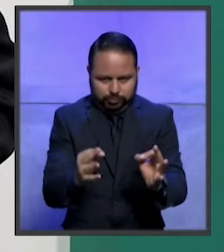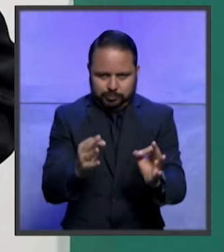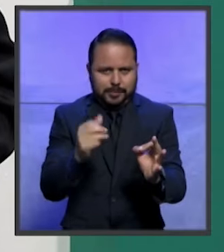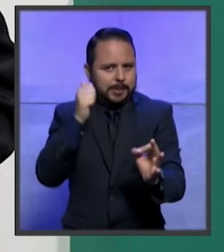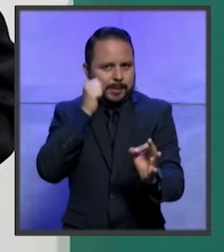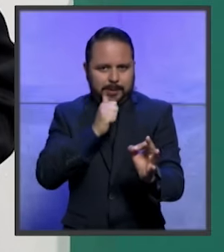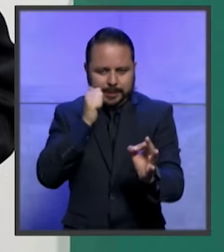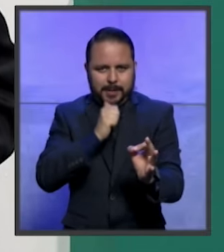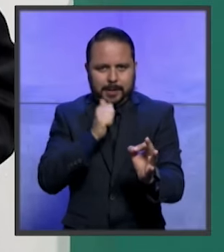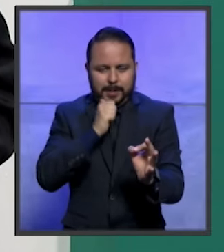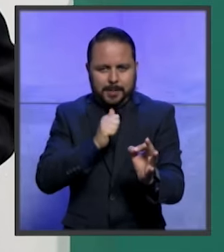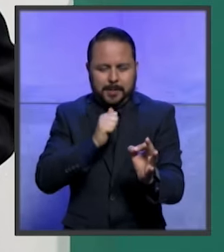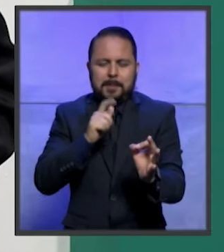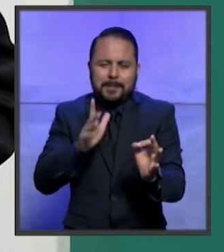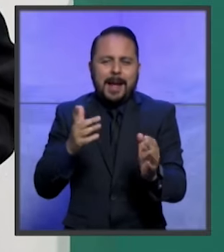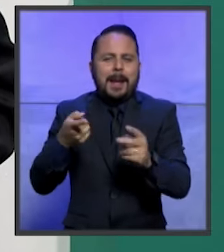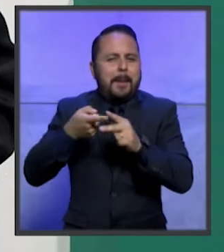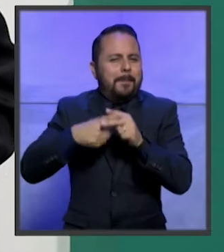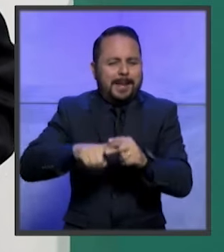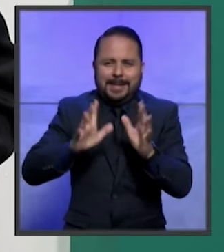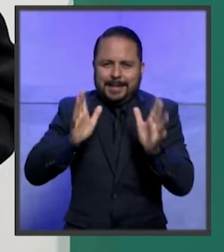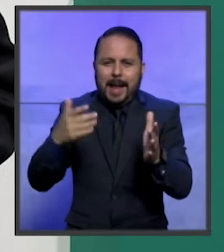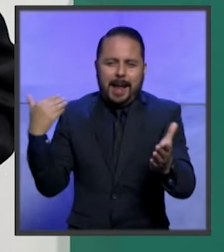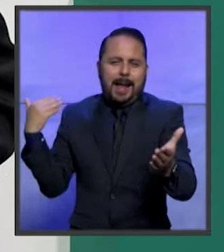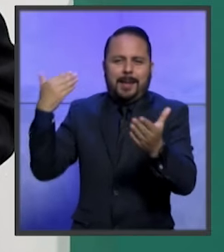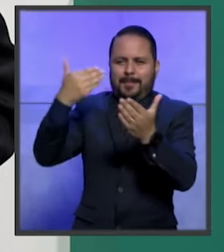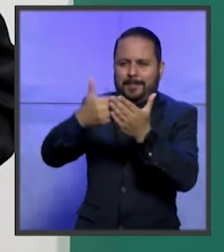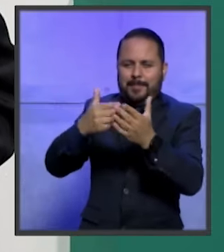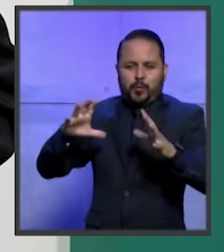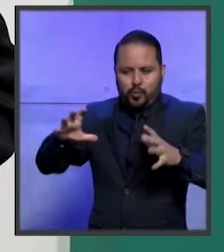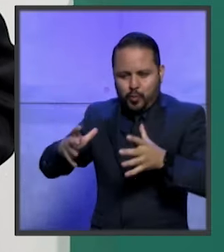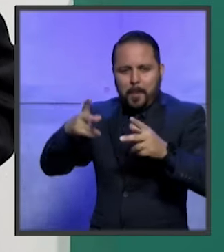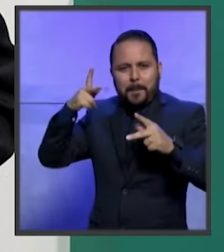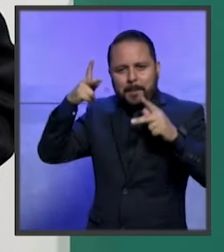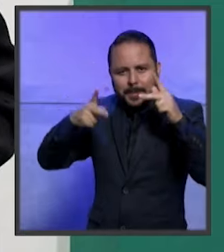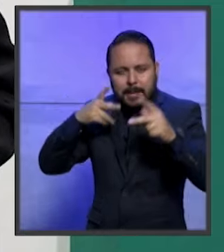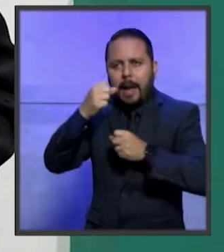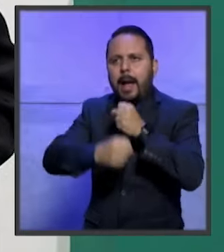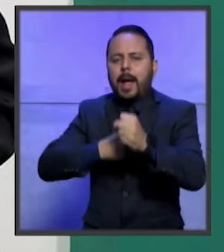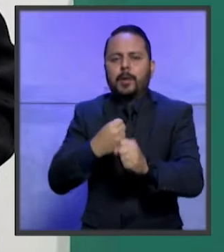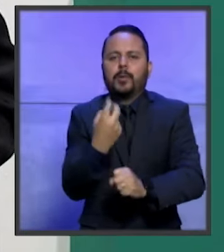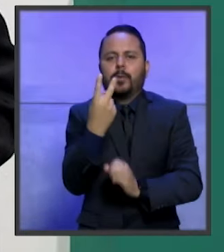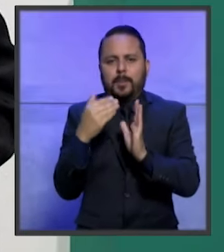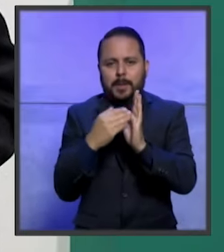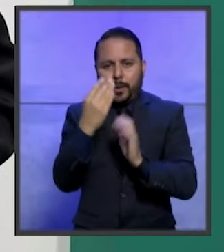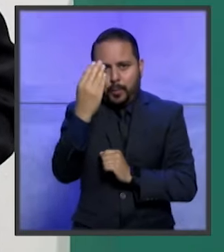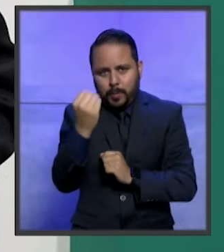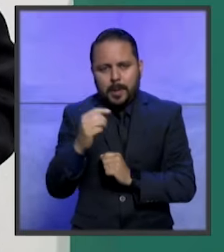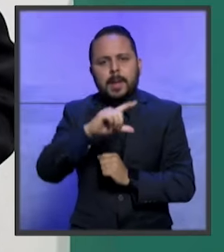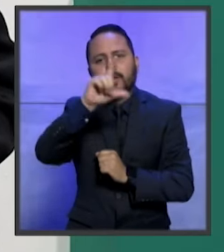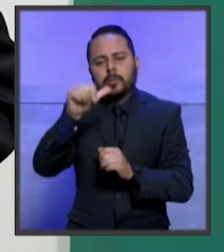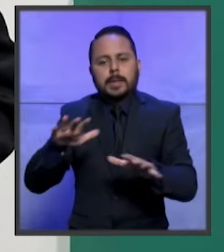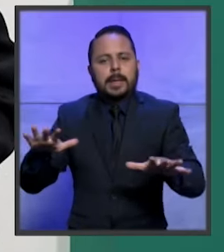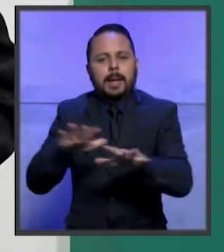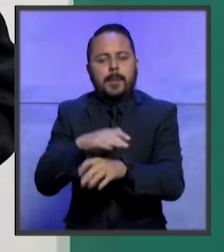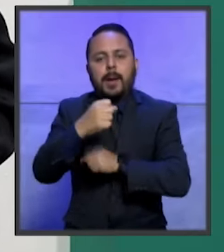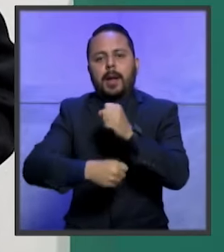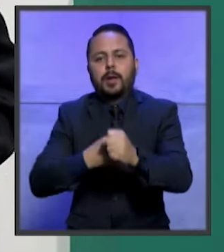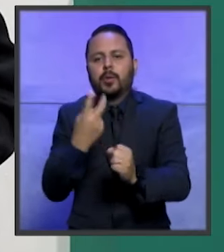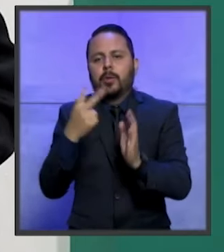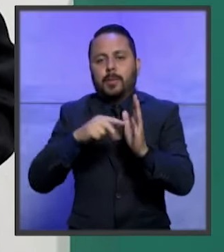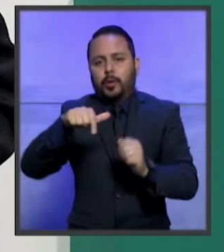estandarizadas desde que ha surgido la visitaduría que fue en el año 2009 después se modifica en